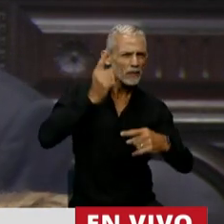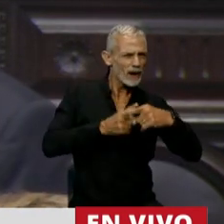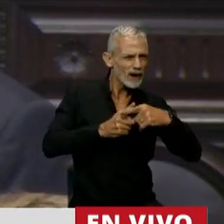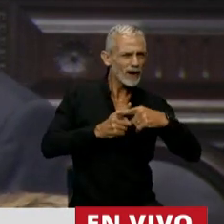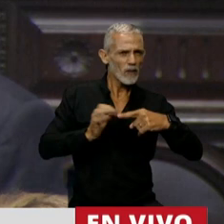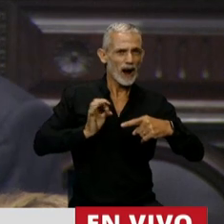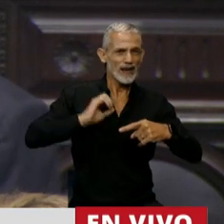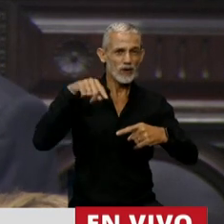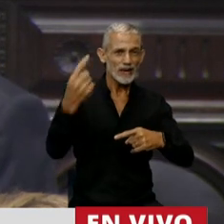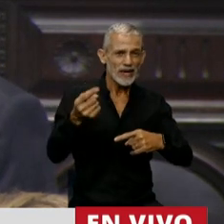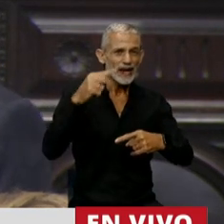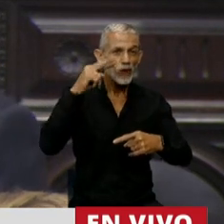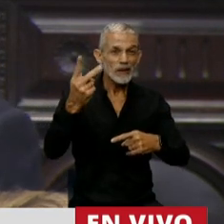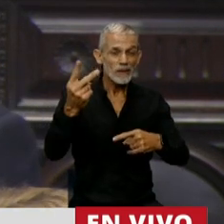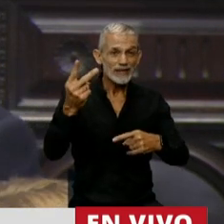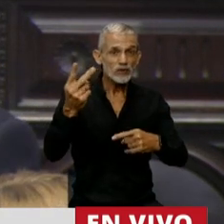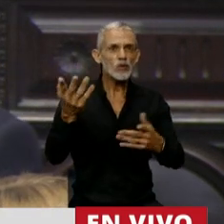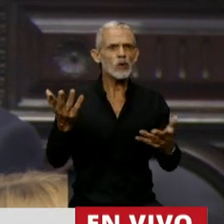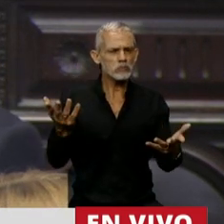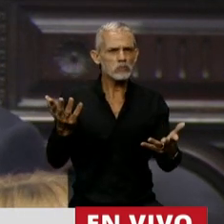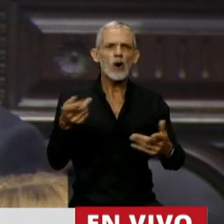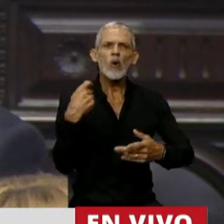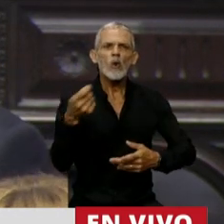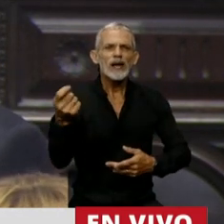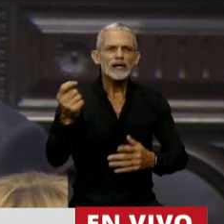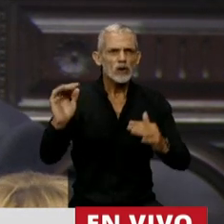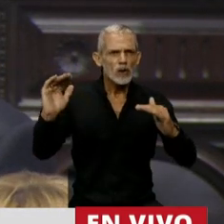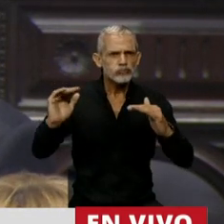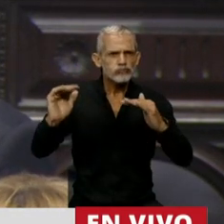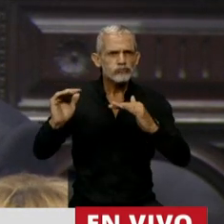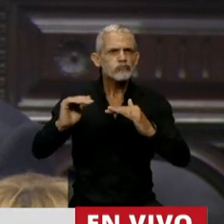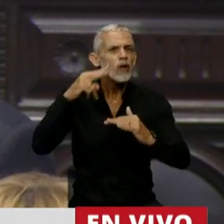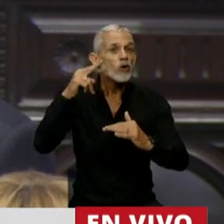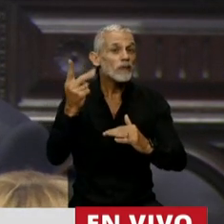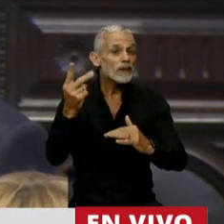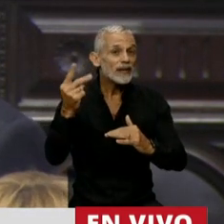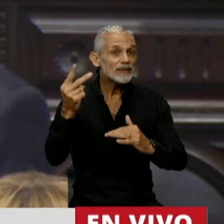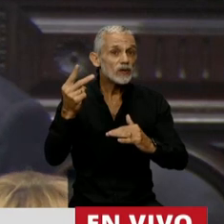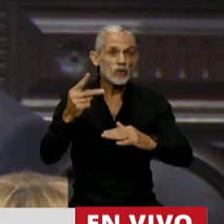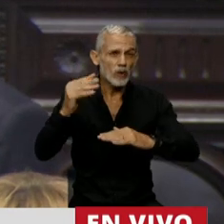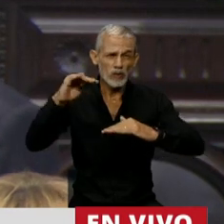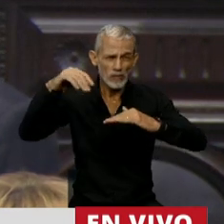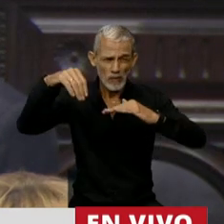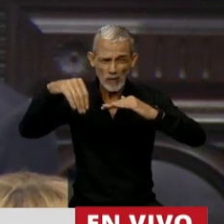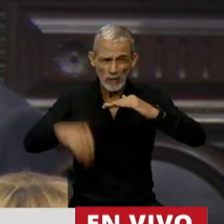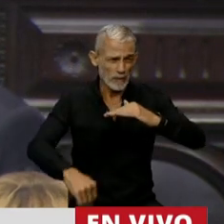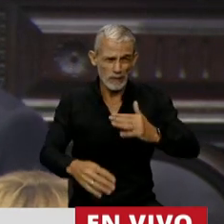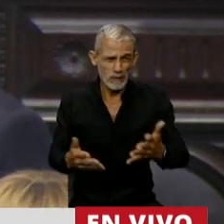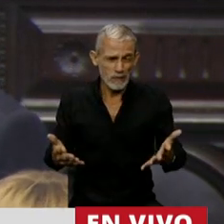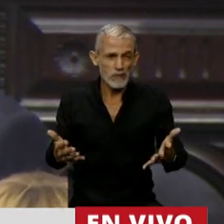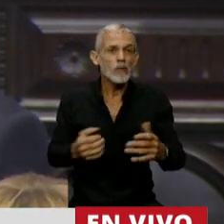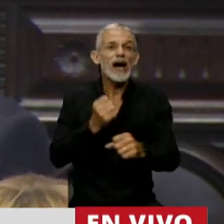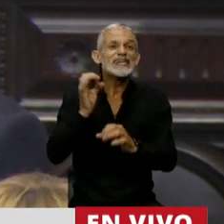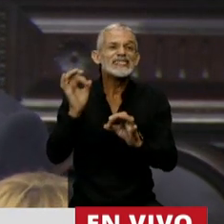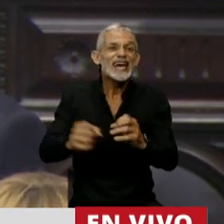las estimaciones, la caída de las jubilaciones, presidente, en el 2021 no va a tener piso y puede